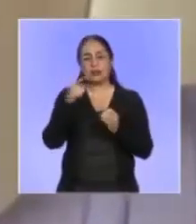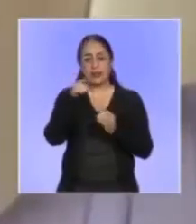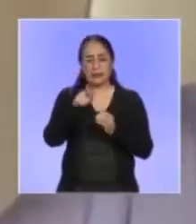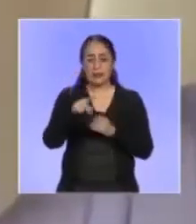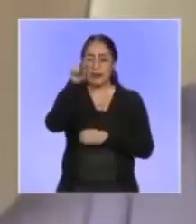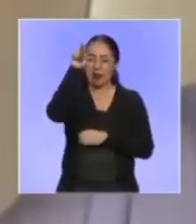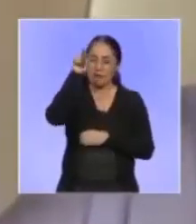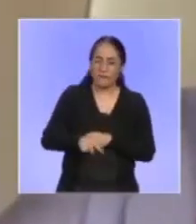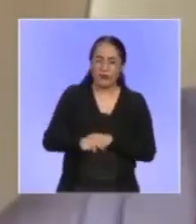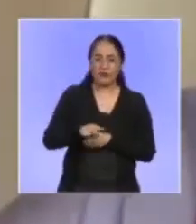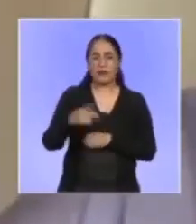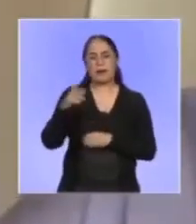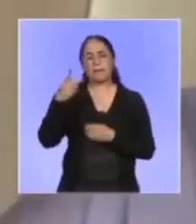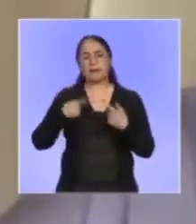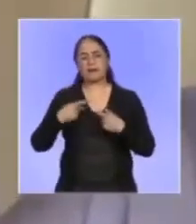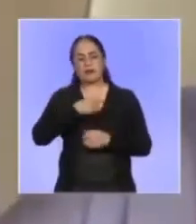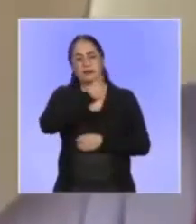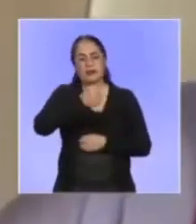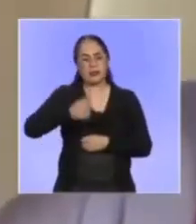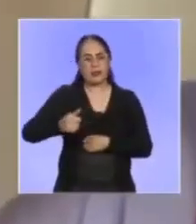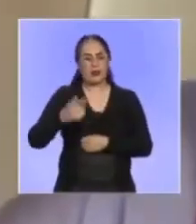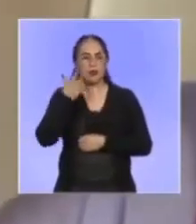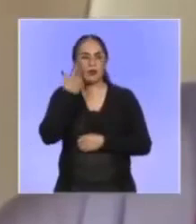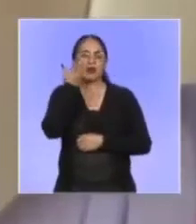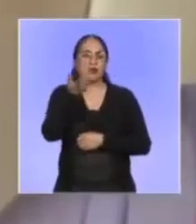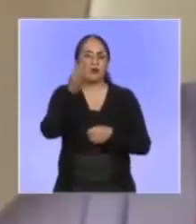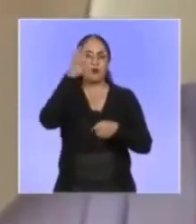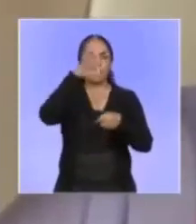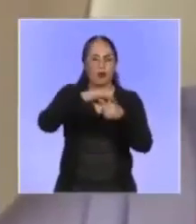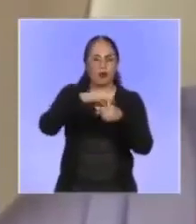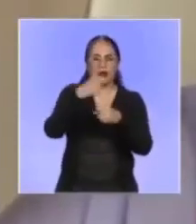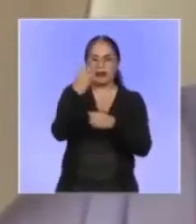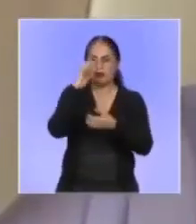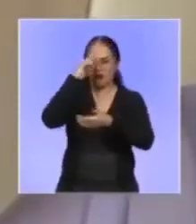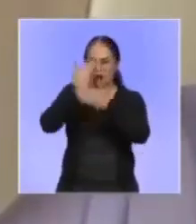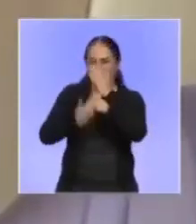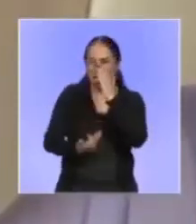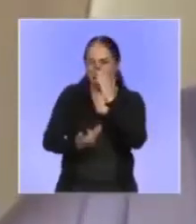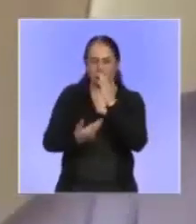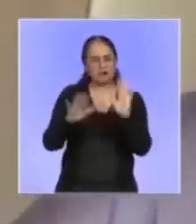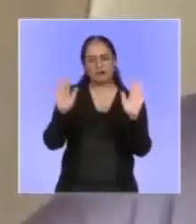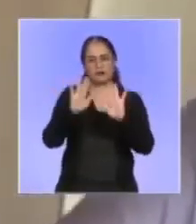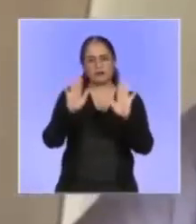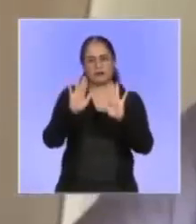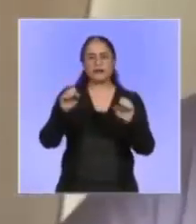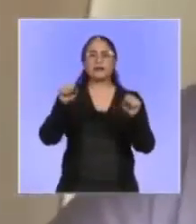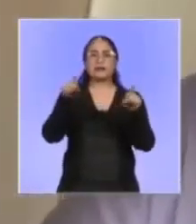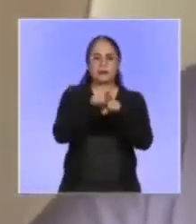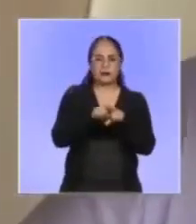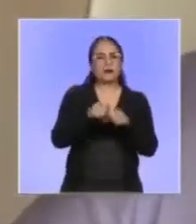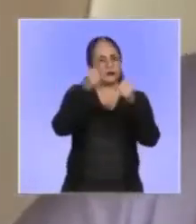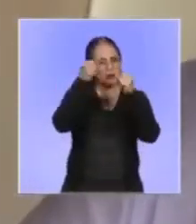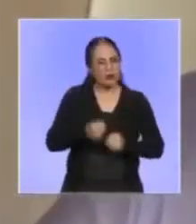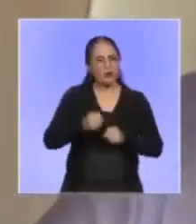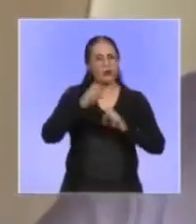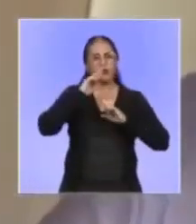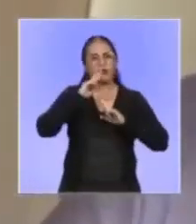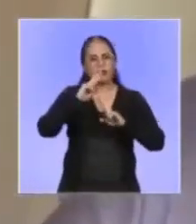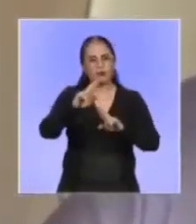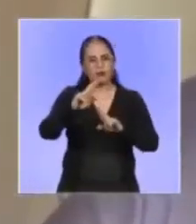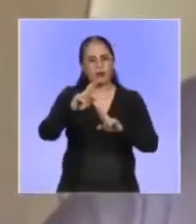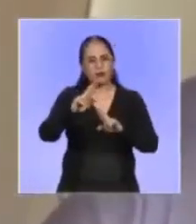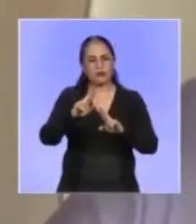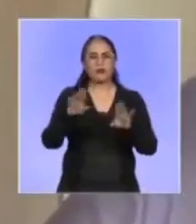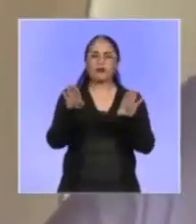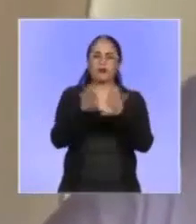el documento propone también una reducción de 11 a 7 en el número de consejeros del ime y de 7 a 5